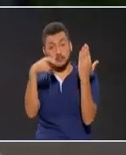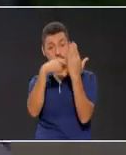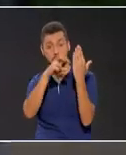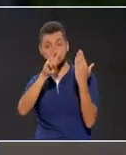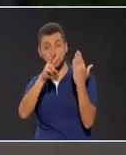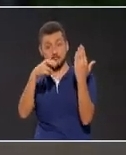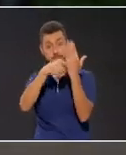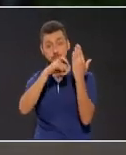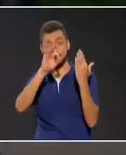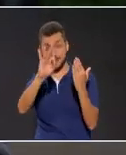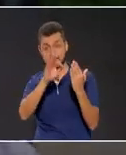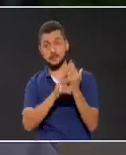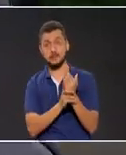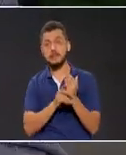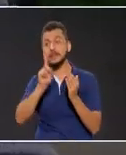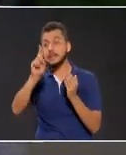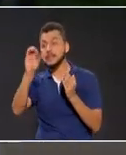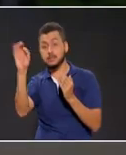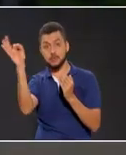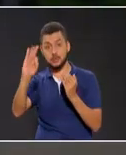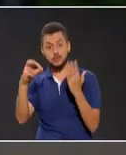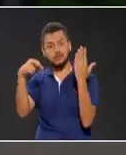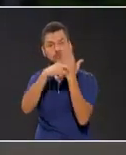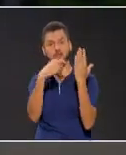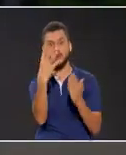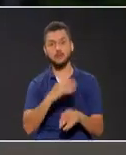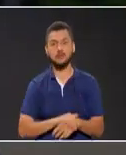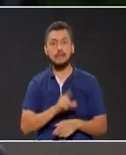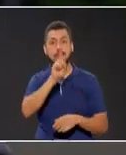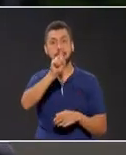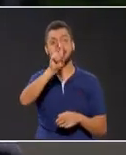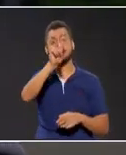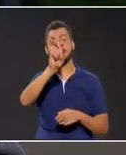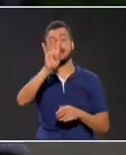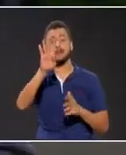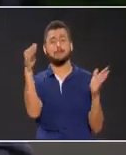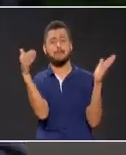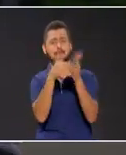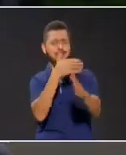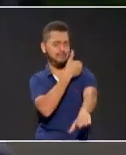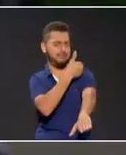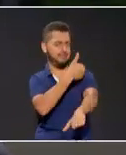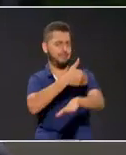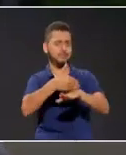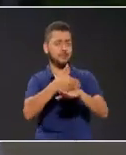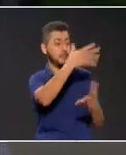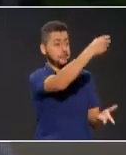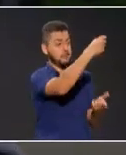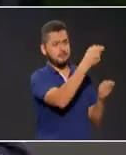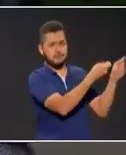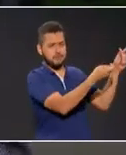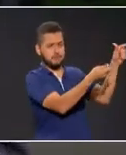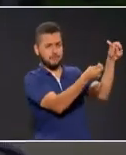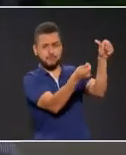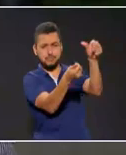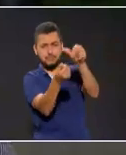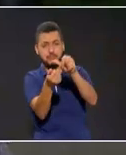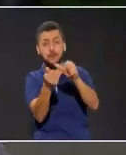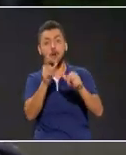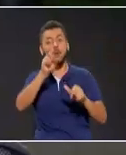4. ¿Cómo? Vamos a asignar 172.000 millones de pesos de las transferencias de empresas públicas, que son